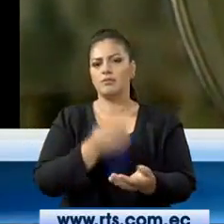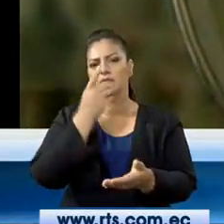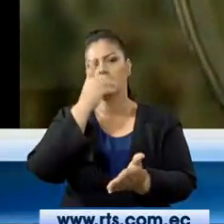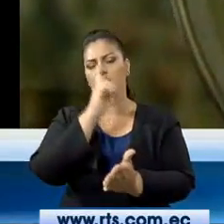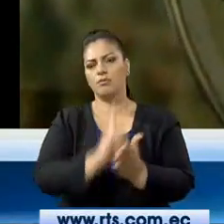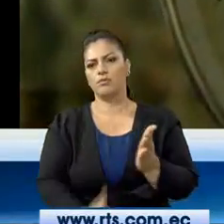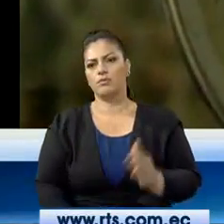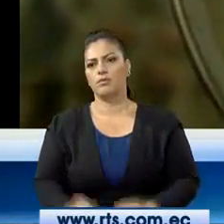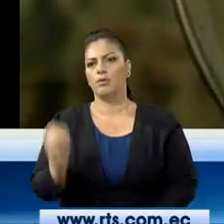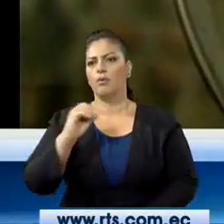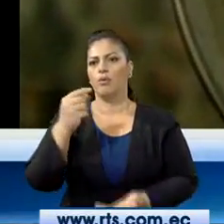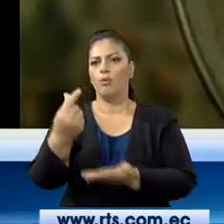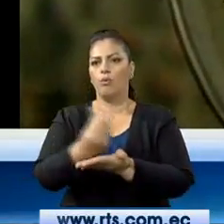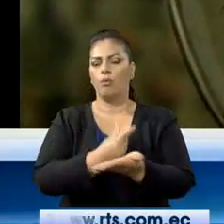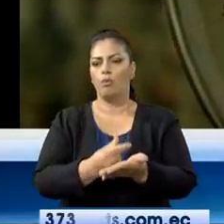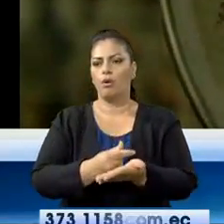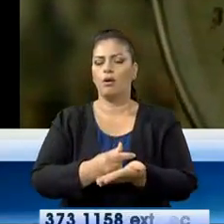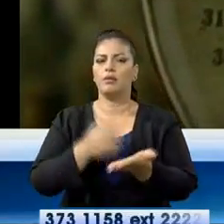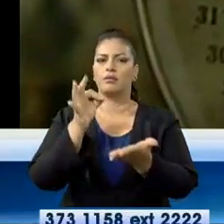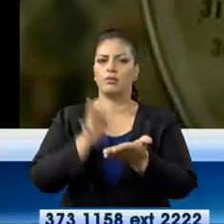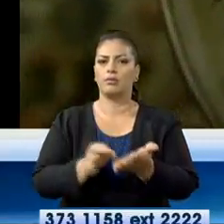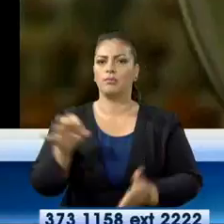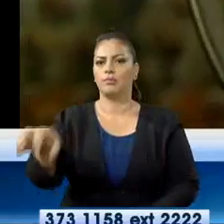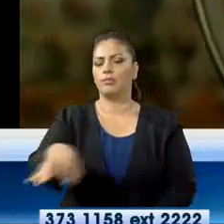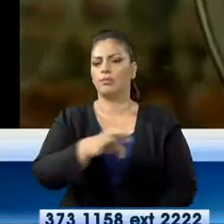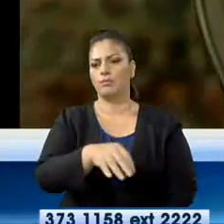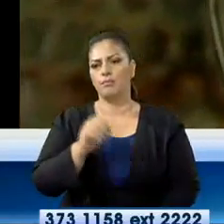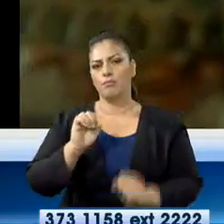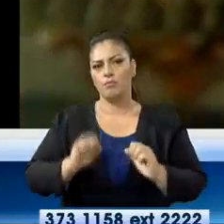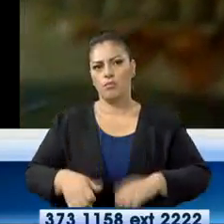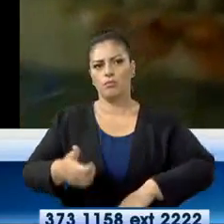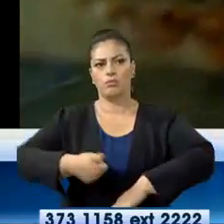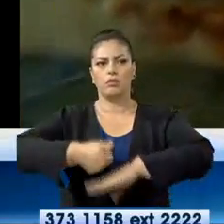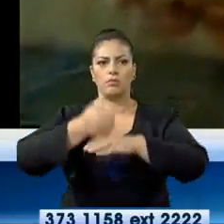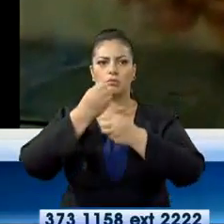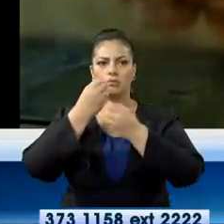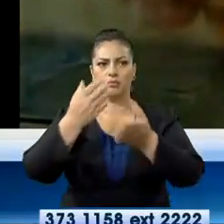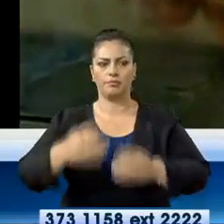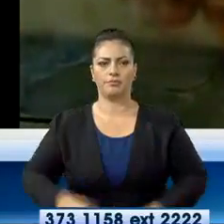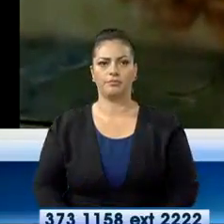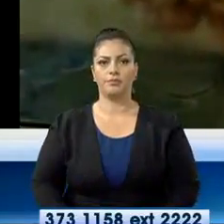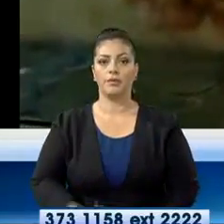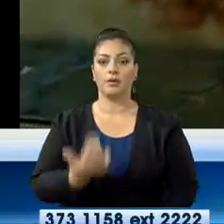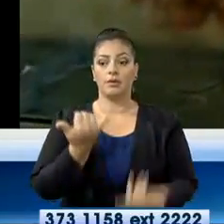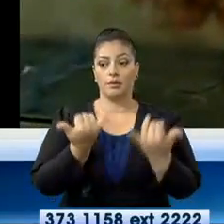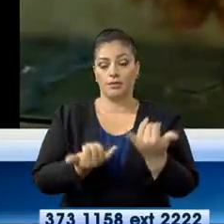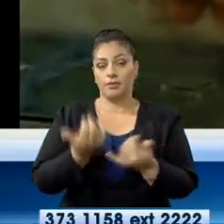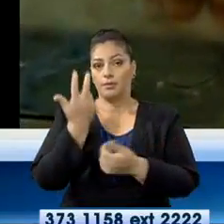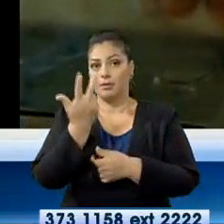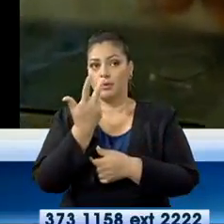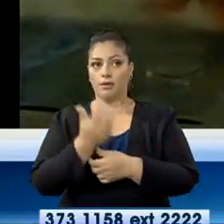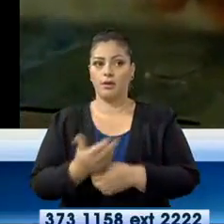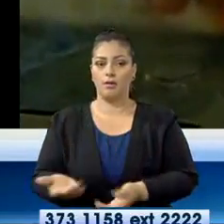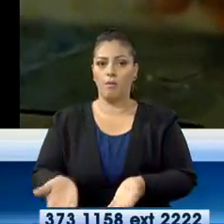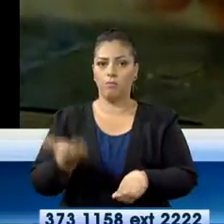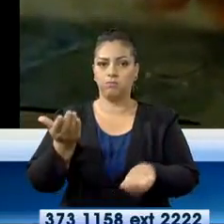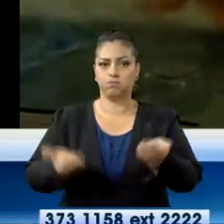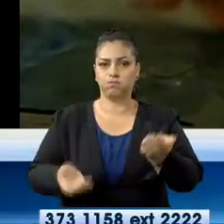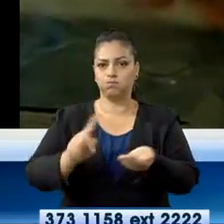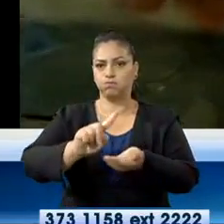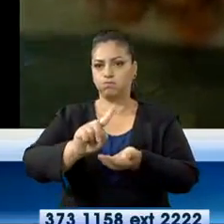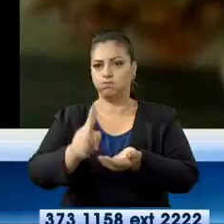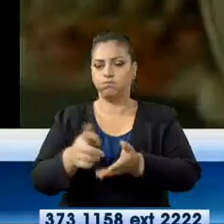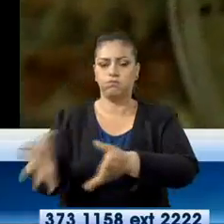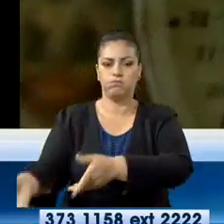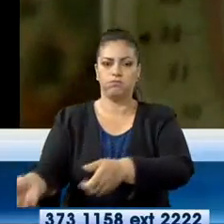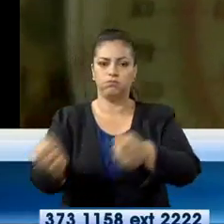balanzas de momento ya han sido decomisadas? Hasta el momento hemos encontrado 3 balanzas que están marcando un